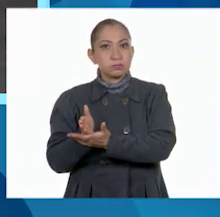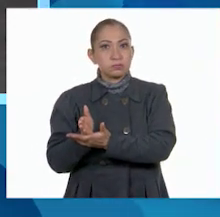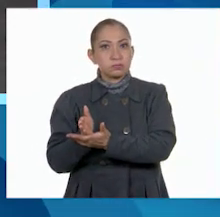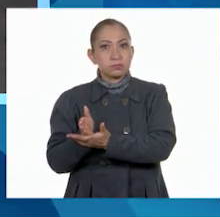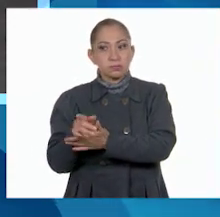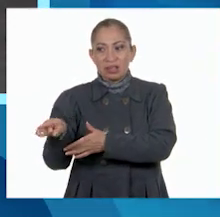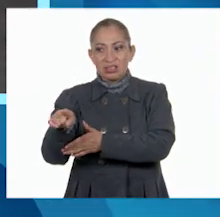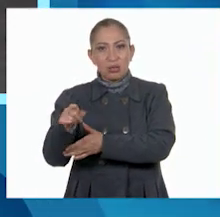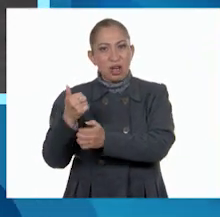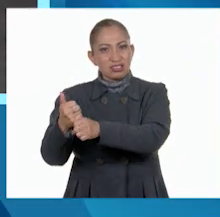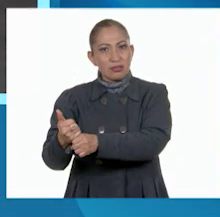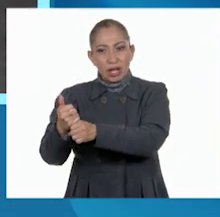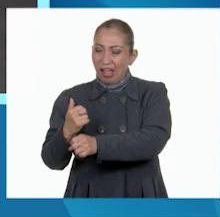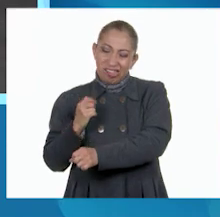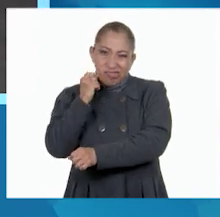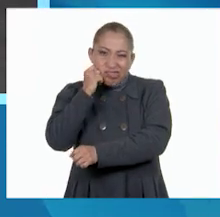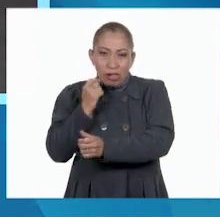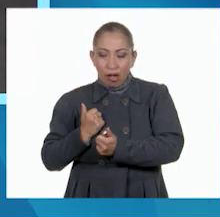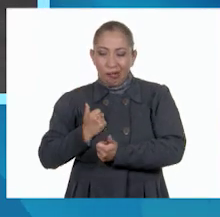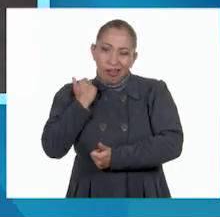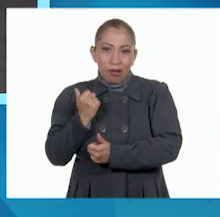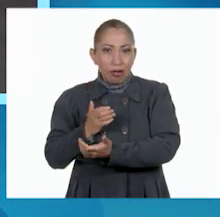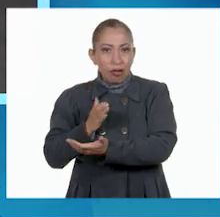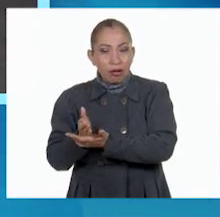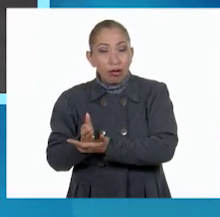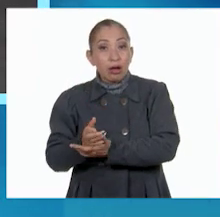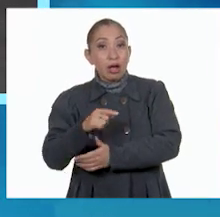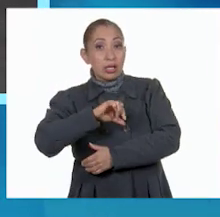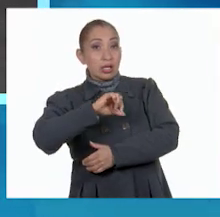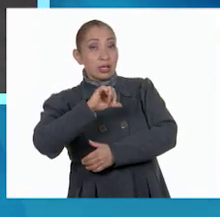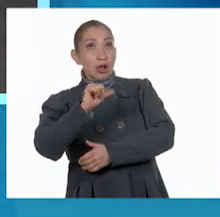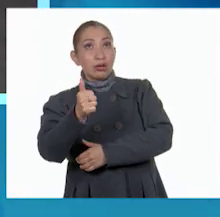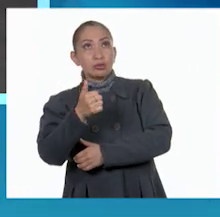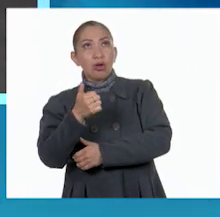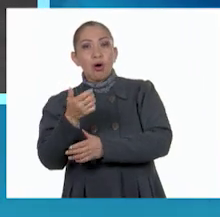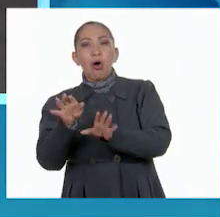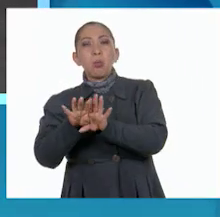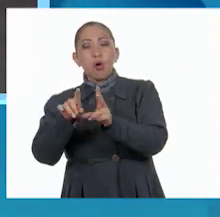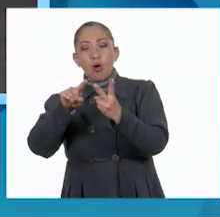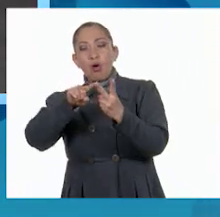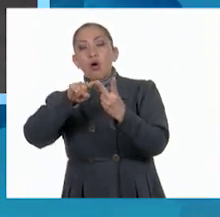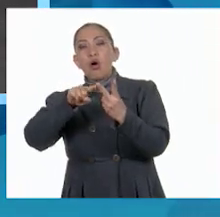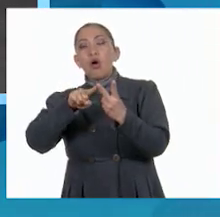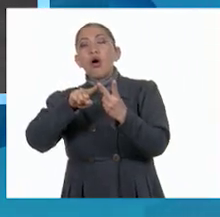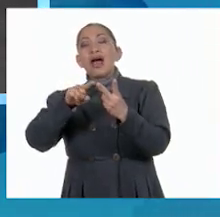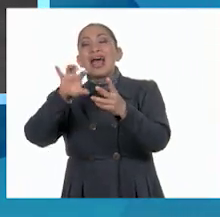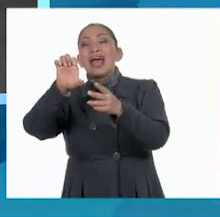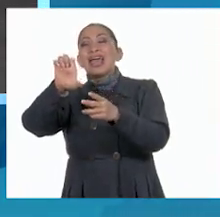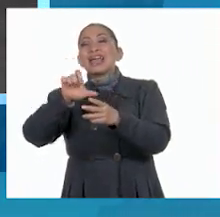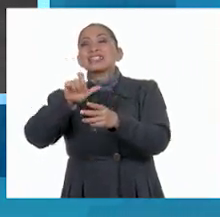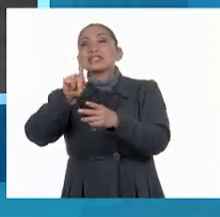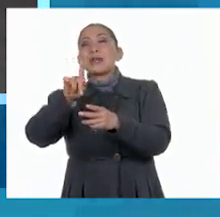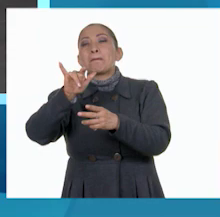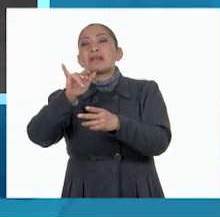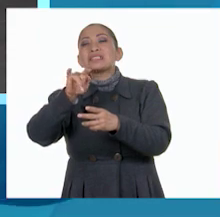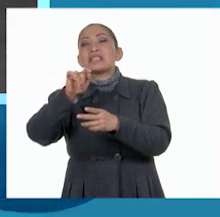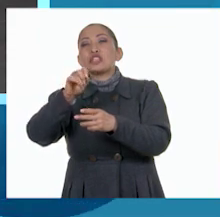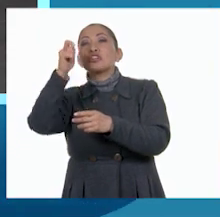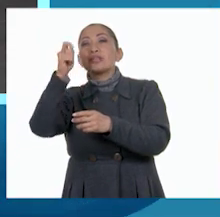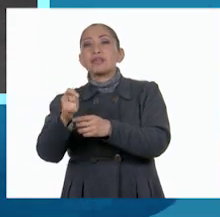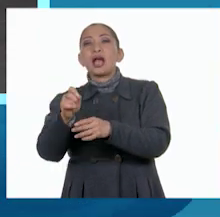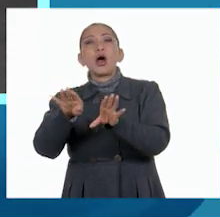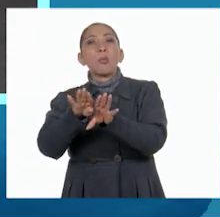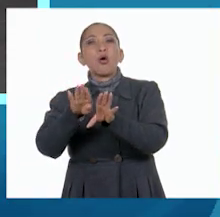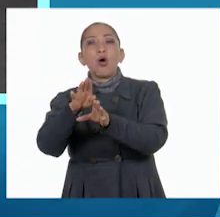Muy bien. Y el mensaje explícito, yo creo que... pues se refiere cuando un árbol está